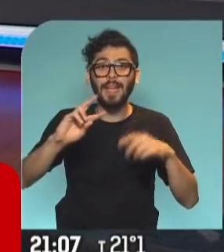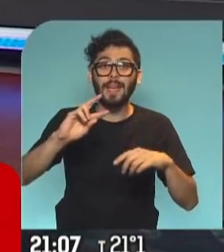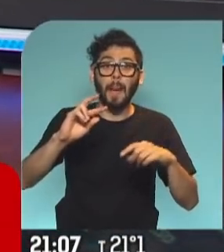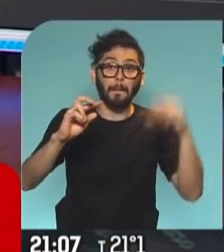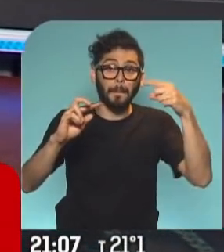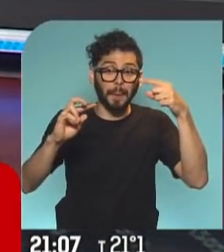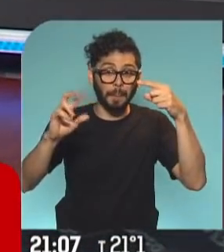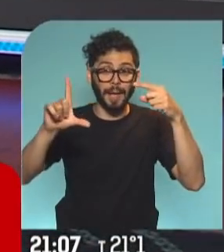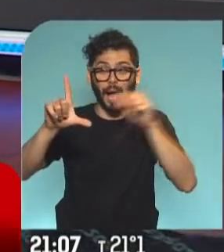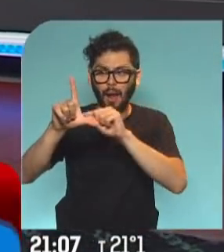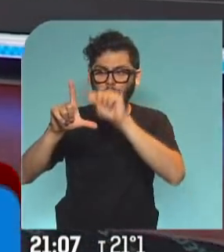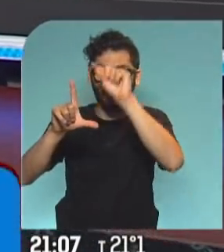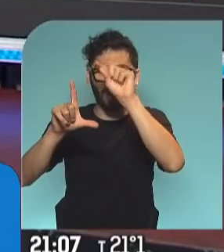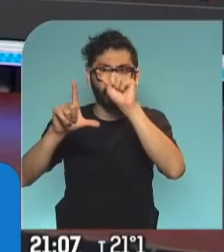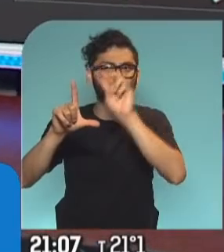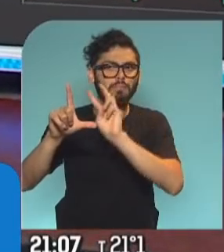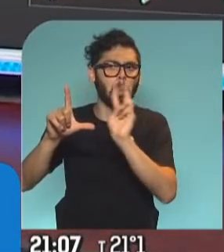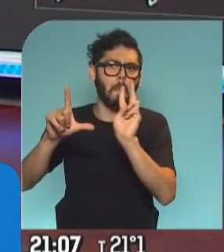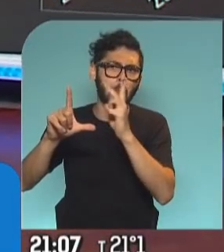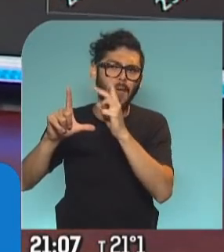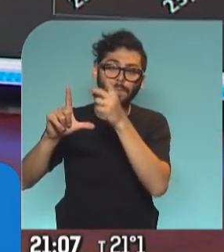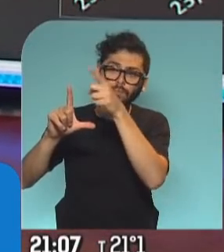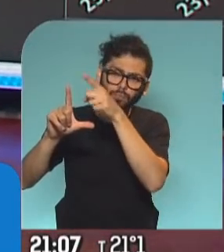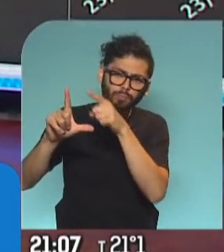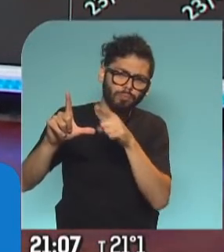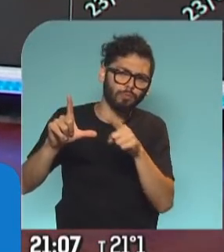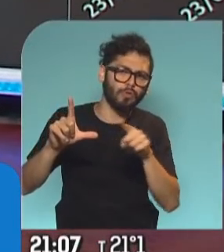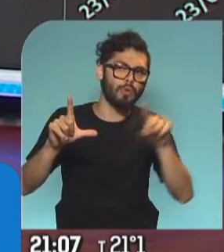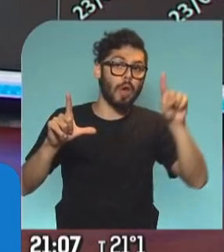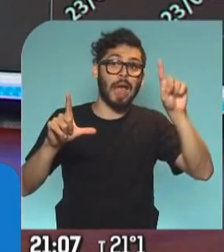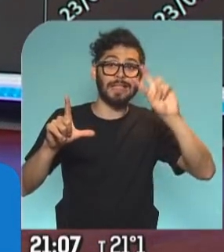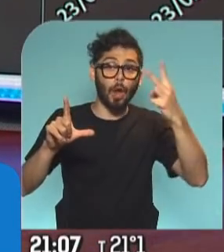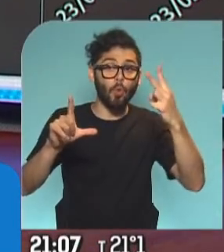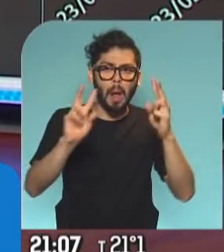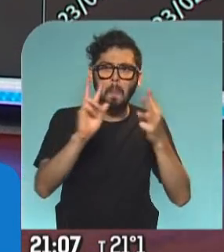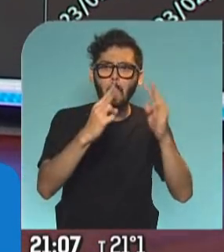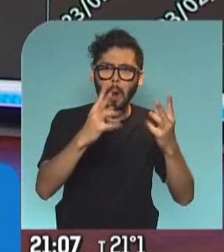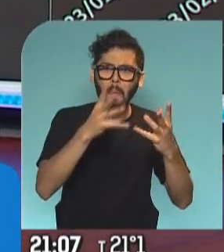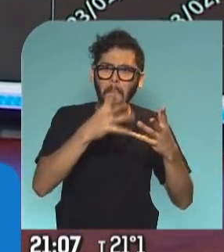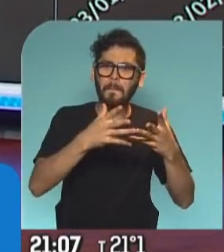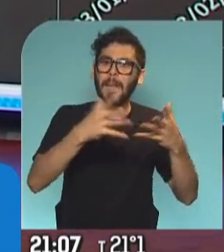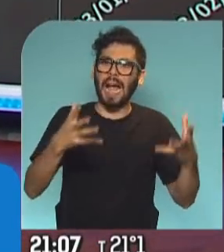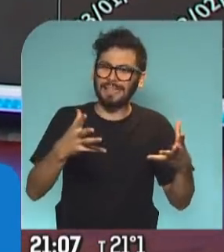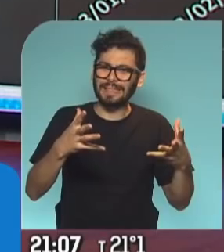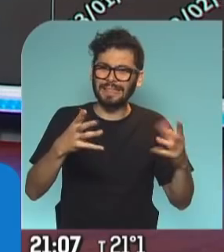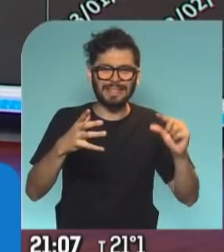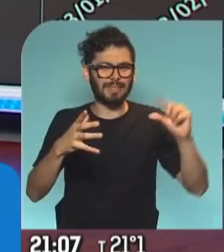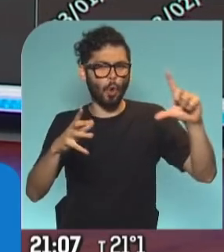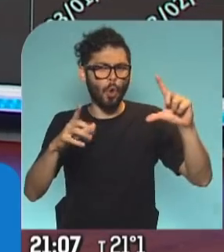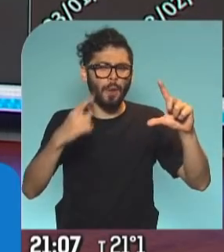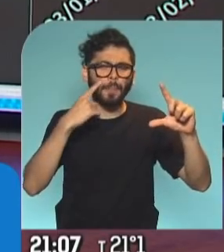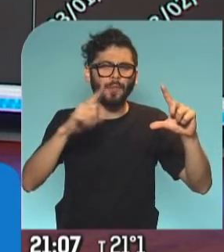en la primera. Sí. Y eso que uno ya estaba preparado, pero fíjese el número de infectados, cómo le